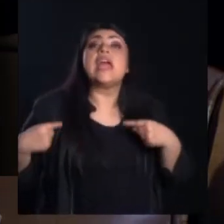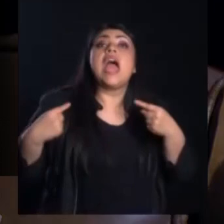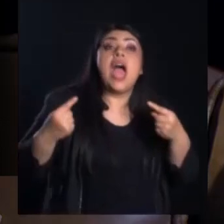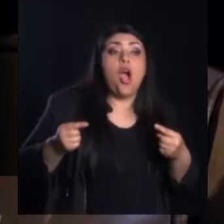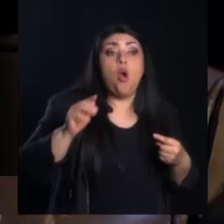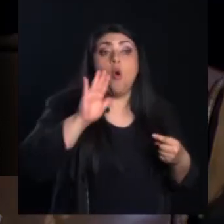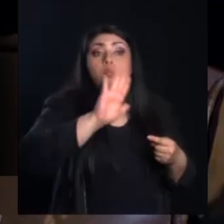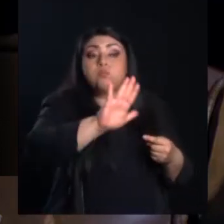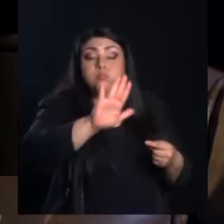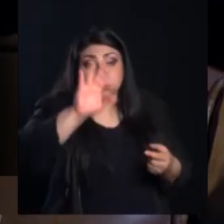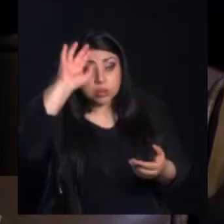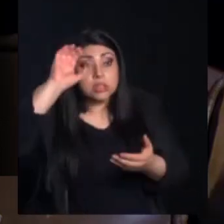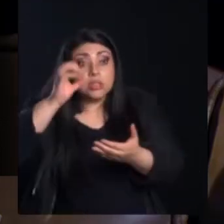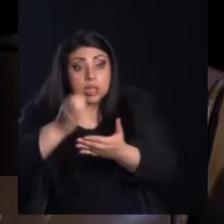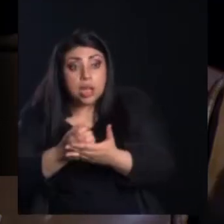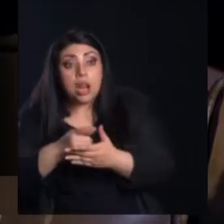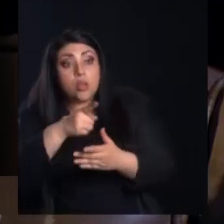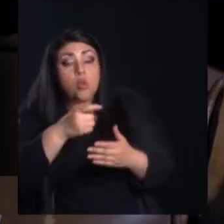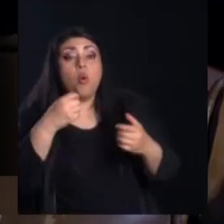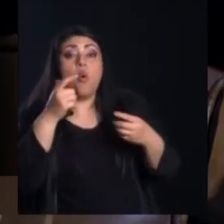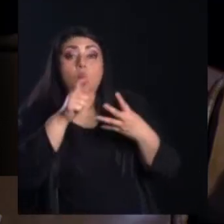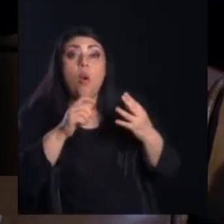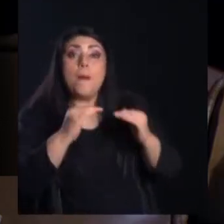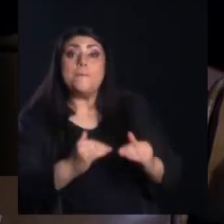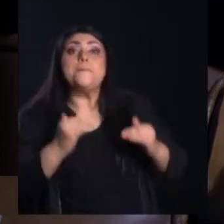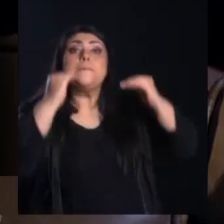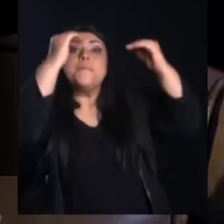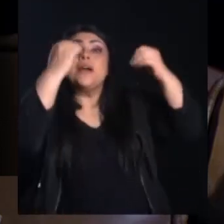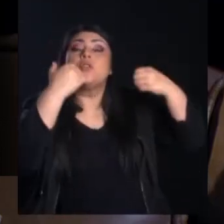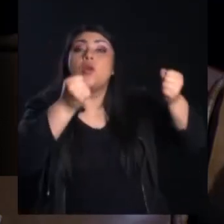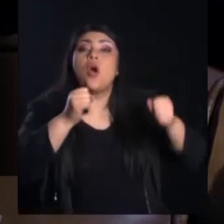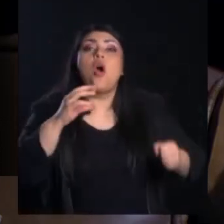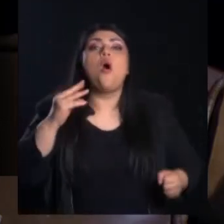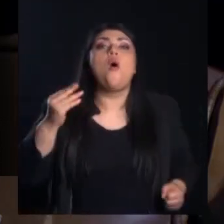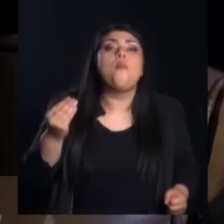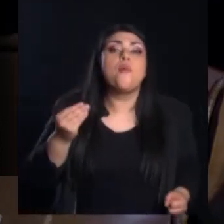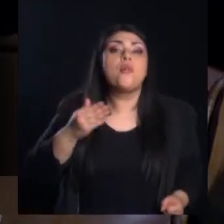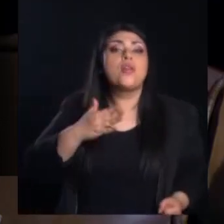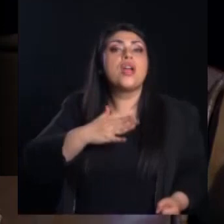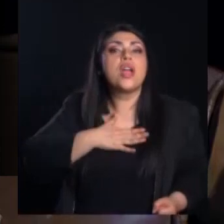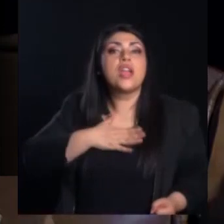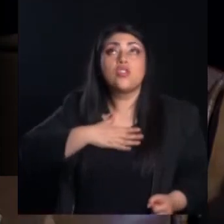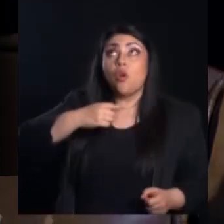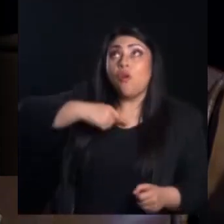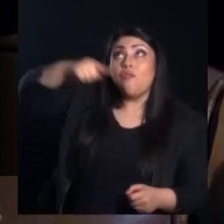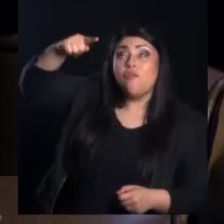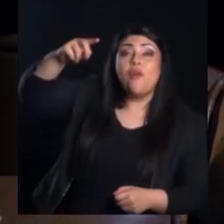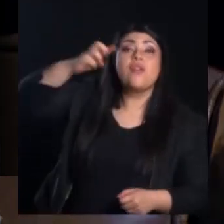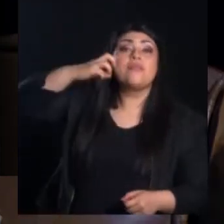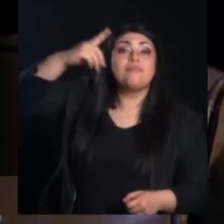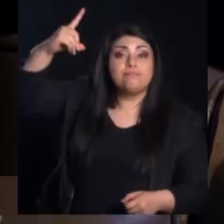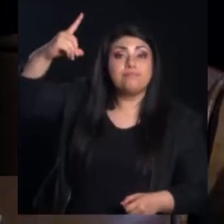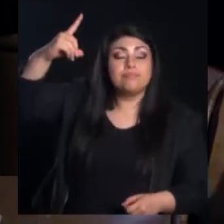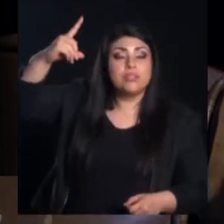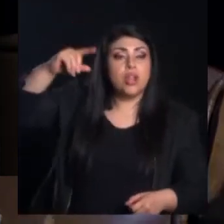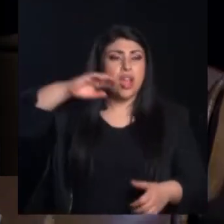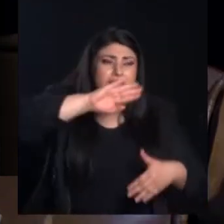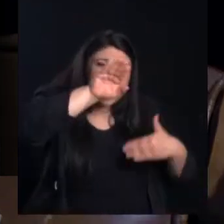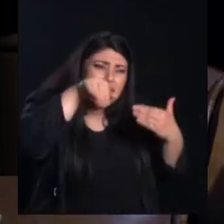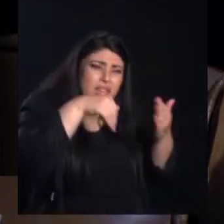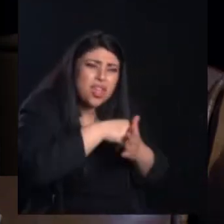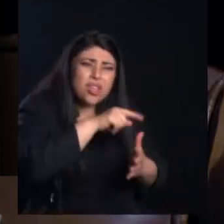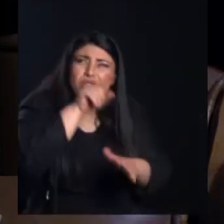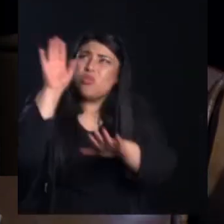mayores hará porque yo voy al padre y todo lo que pidiera es al